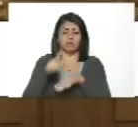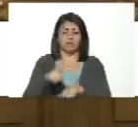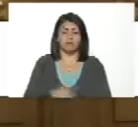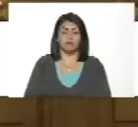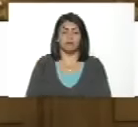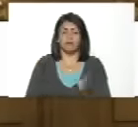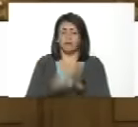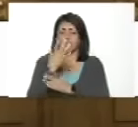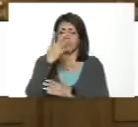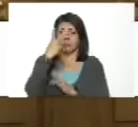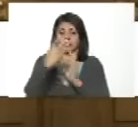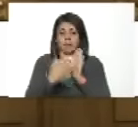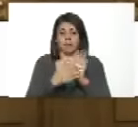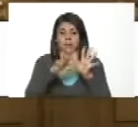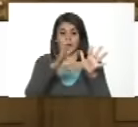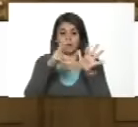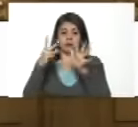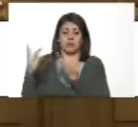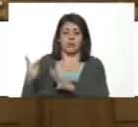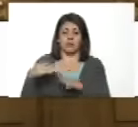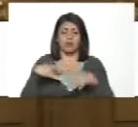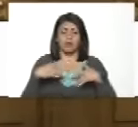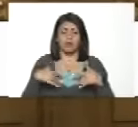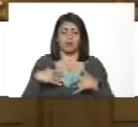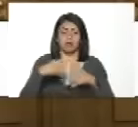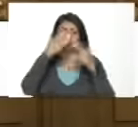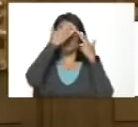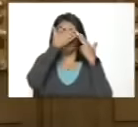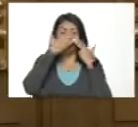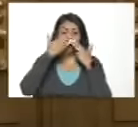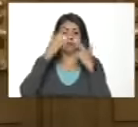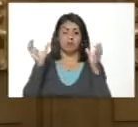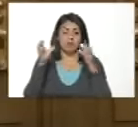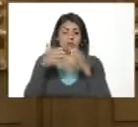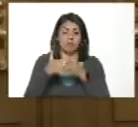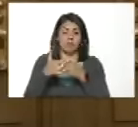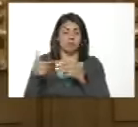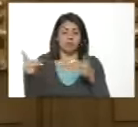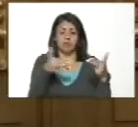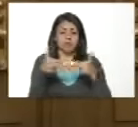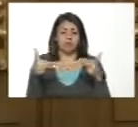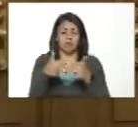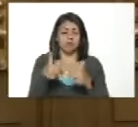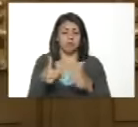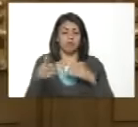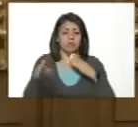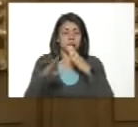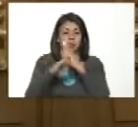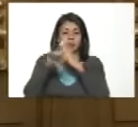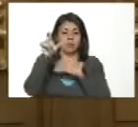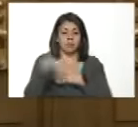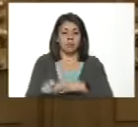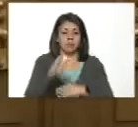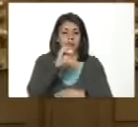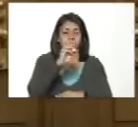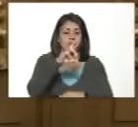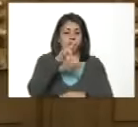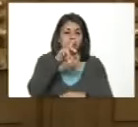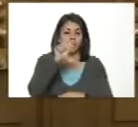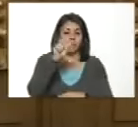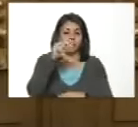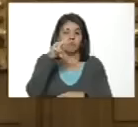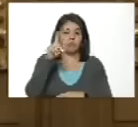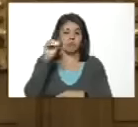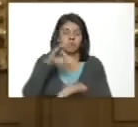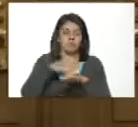en mayo de 2017 en los actos terroristas, cuando grupos violentos agredieron a Orlando Figuera, solo porque, según